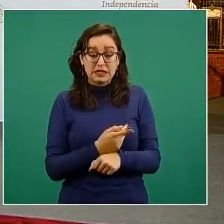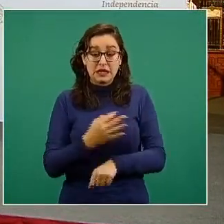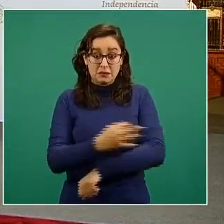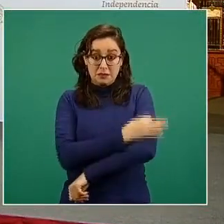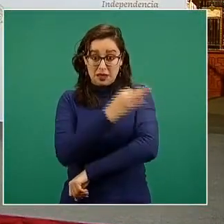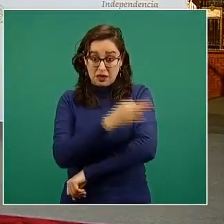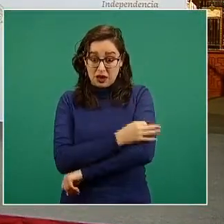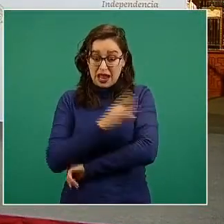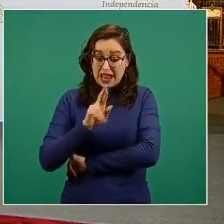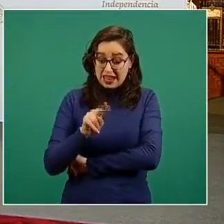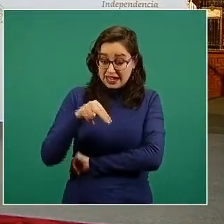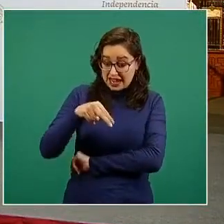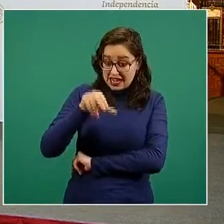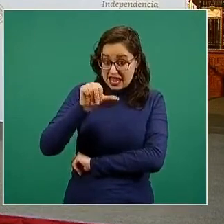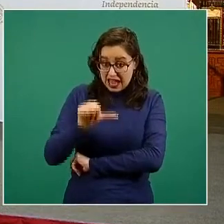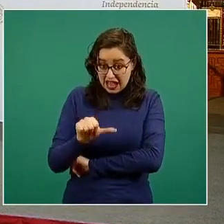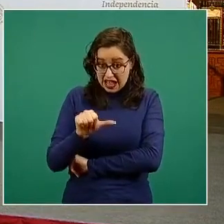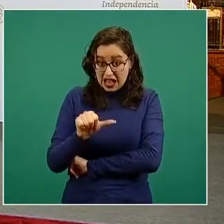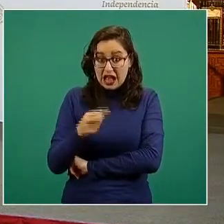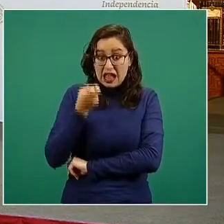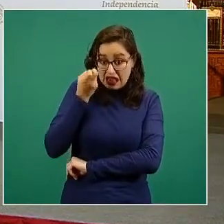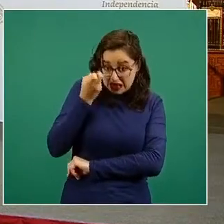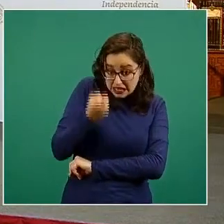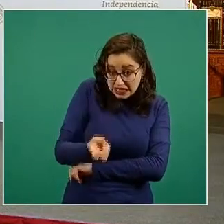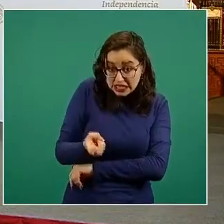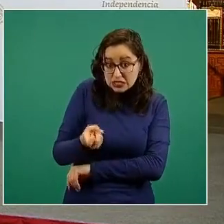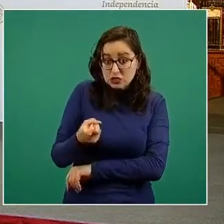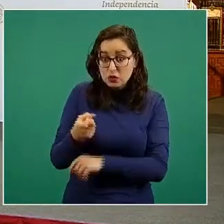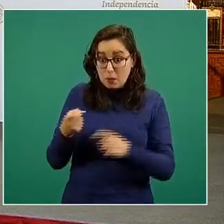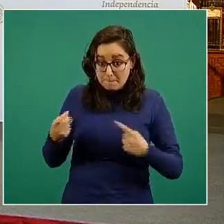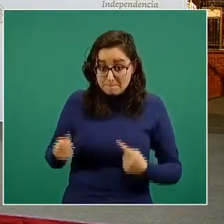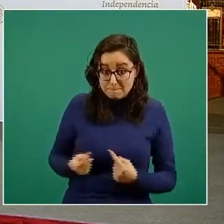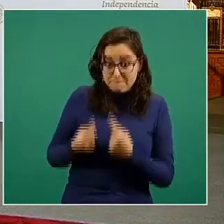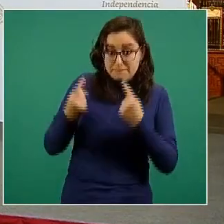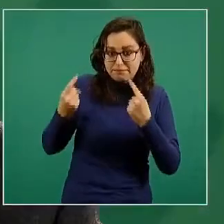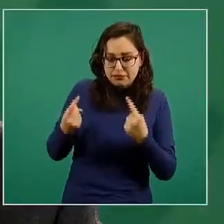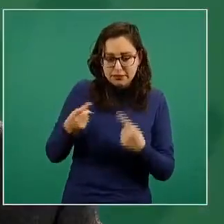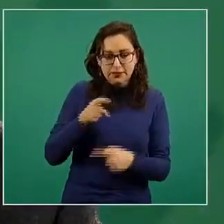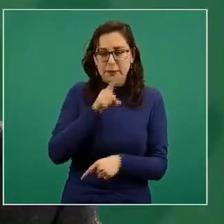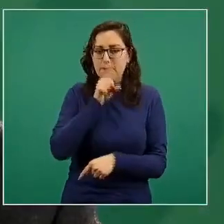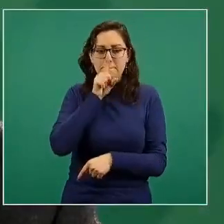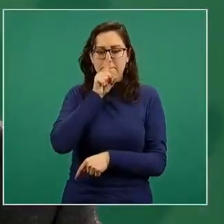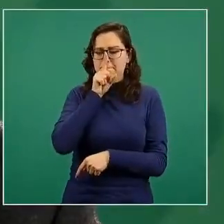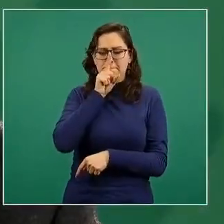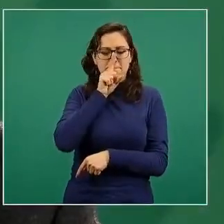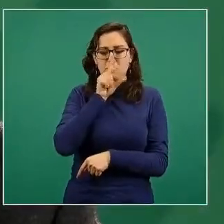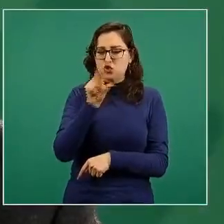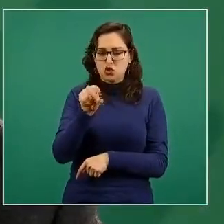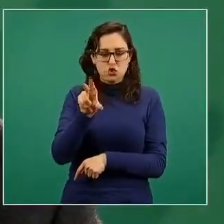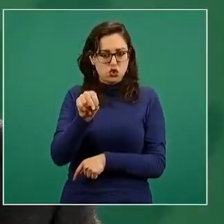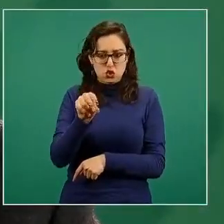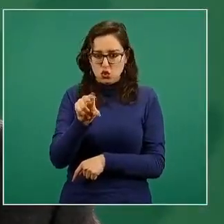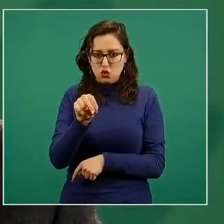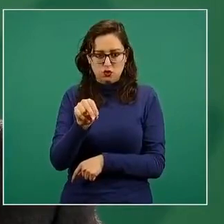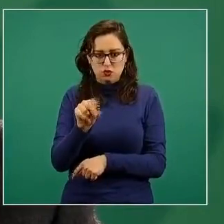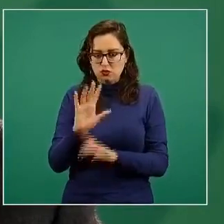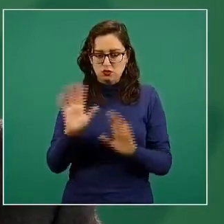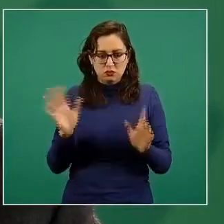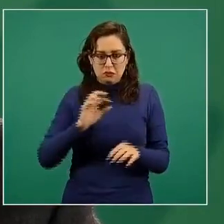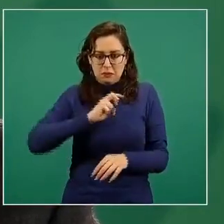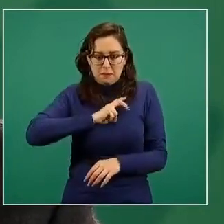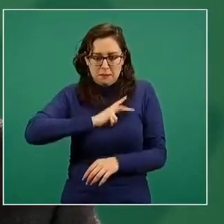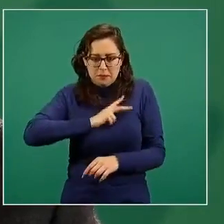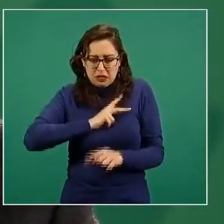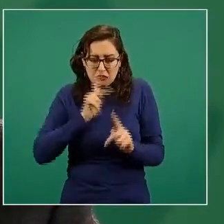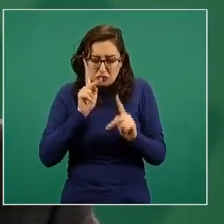el RNA mensajero del virus, el que hace la alergia. Esta es una molécula con